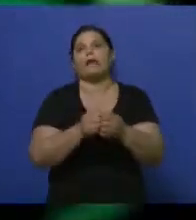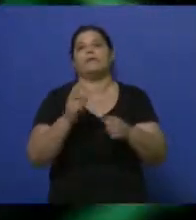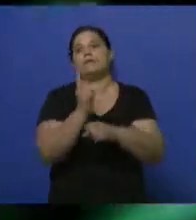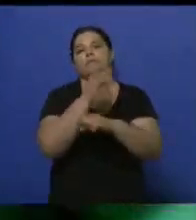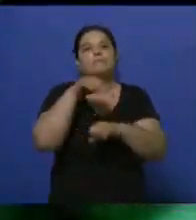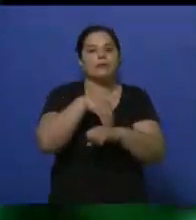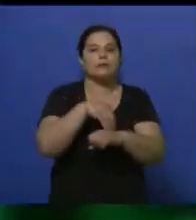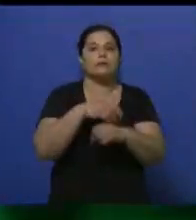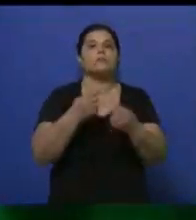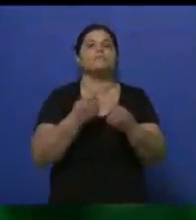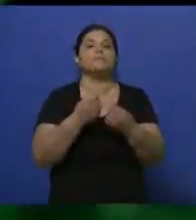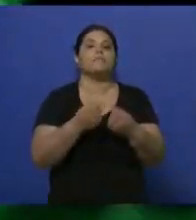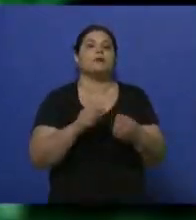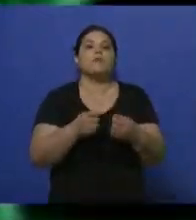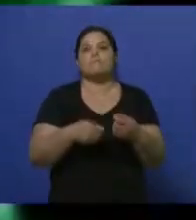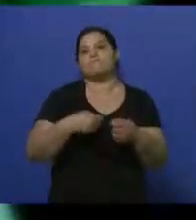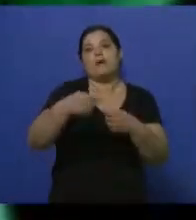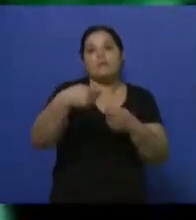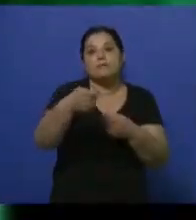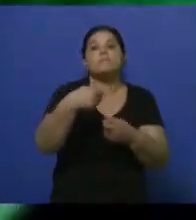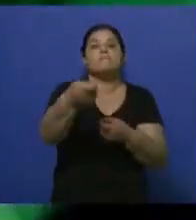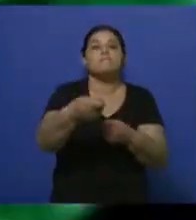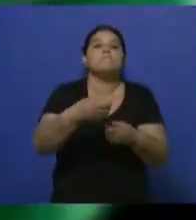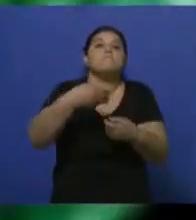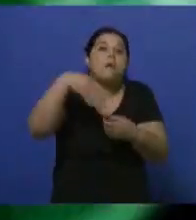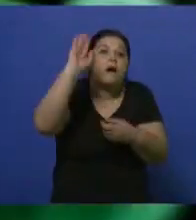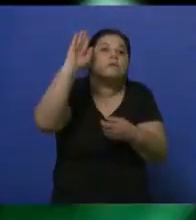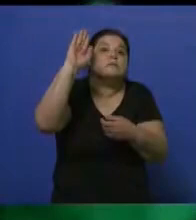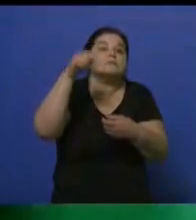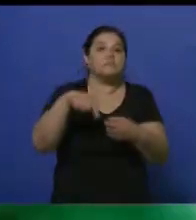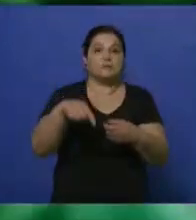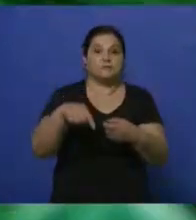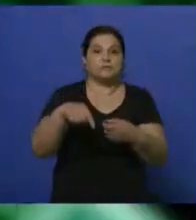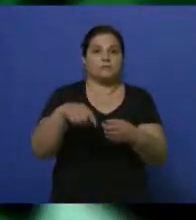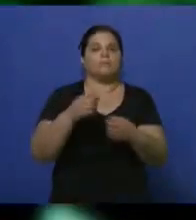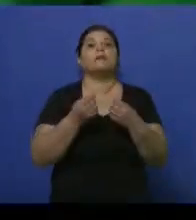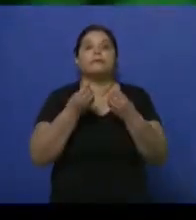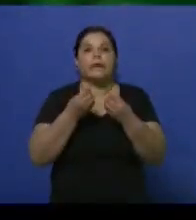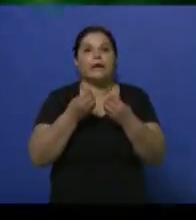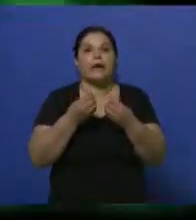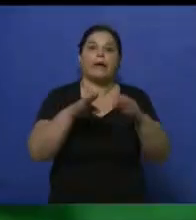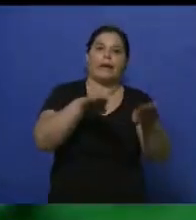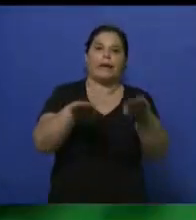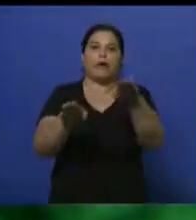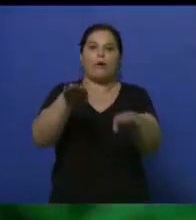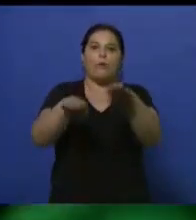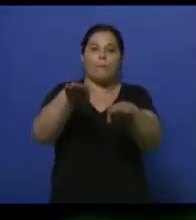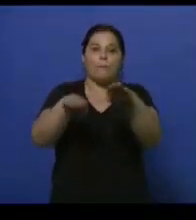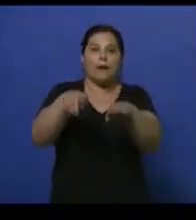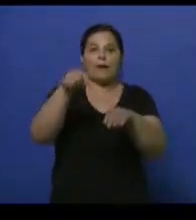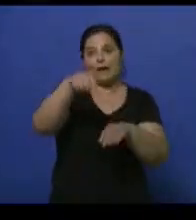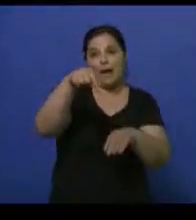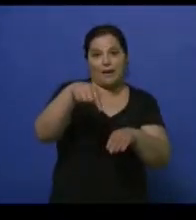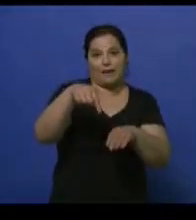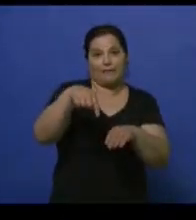para la Navidad, y vendí más que el comienzo de diciembre. Sí, pero comparar esta Navidad Claro. Estoy haciendo futurología, pero estoy seguro que no me voy a equivocar.